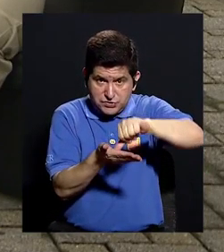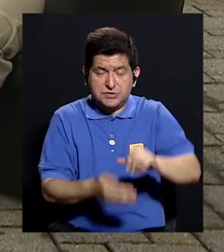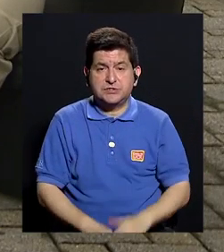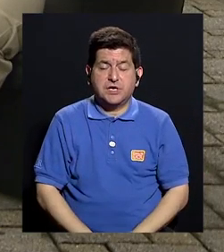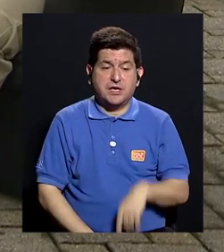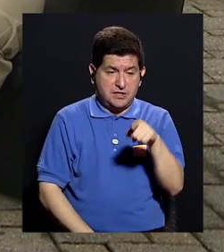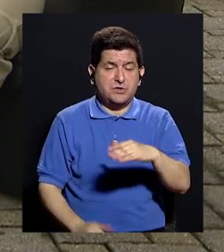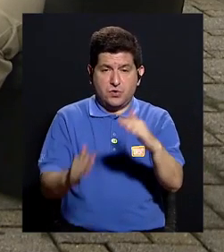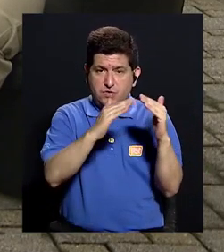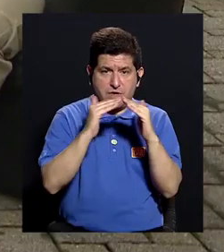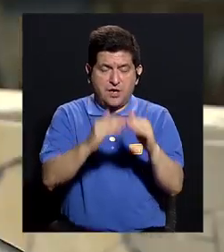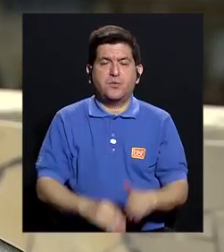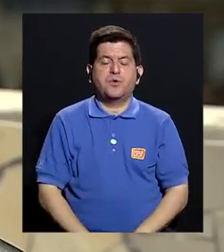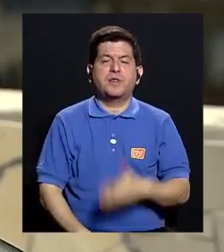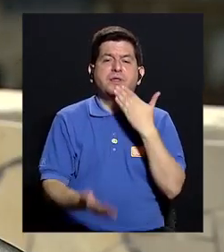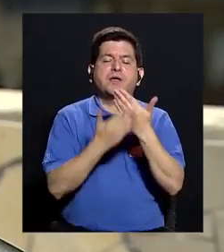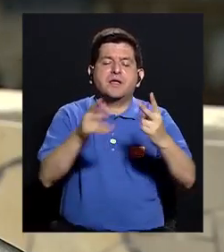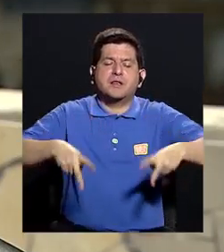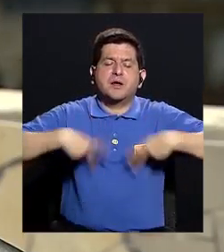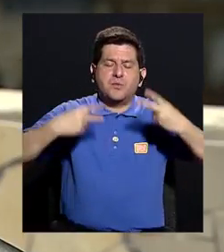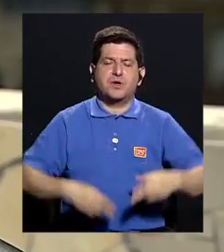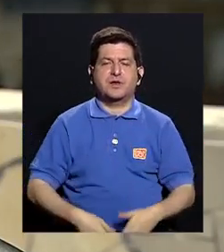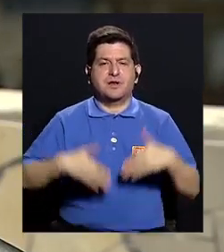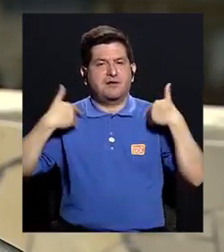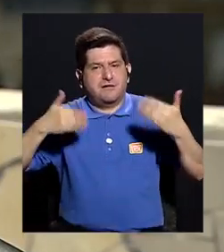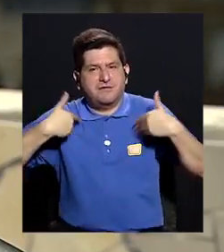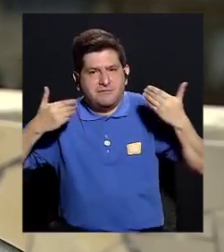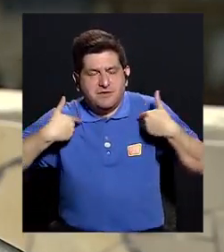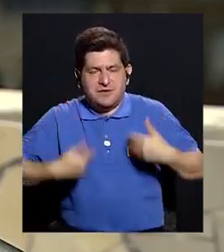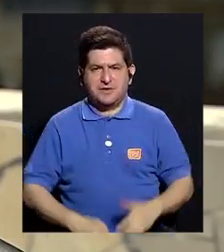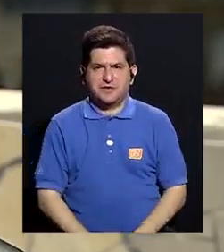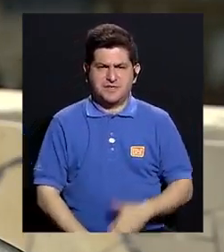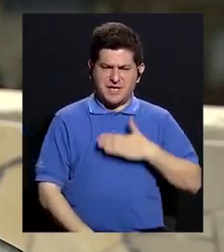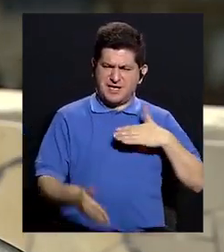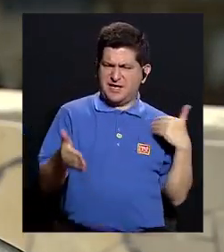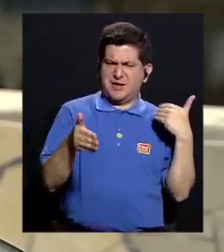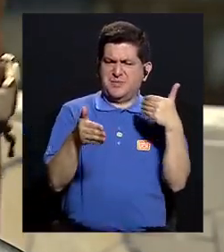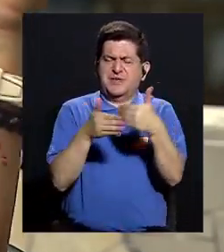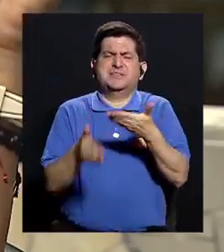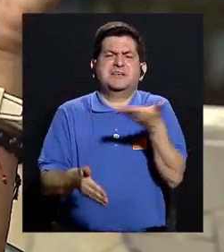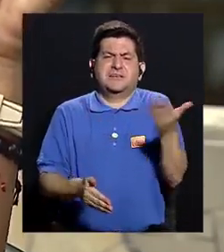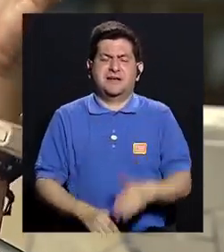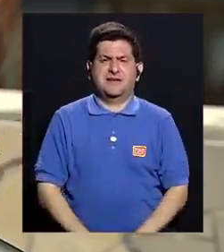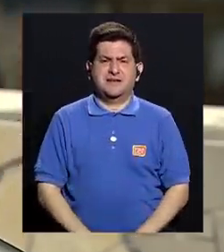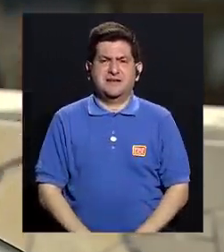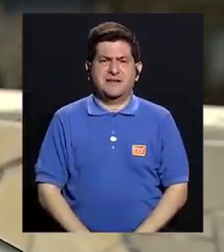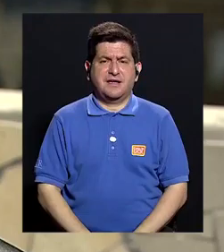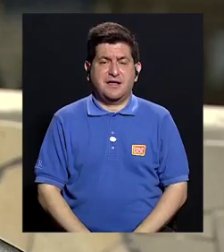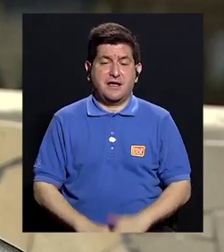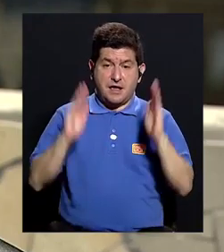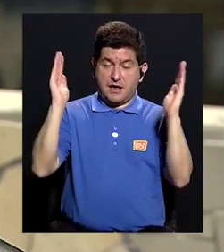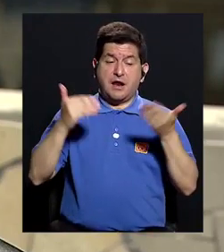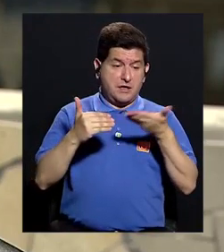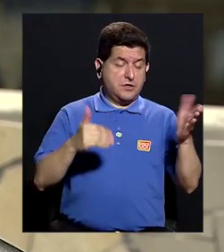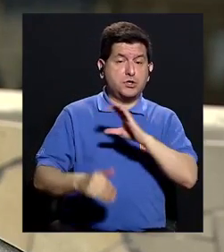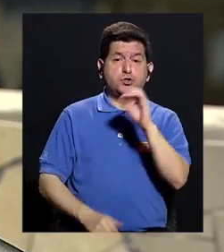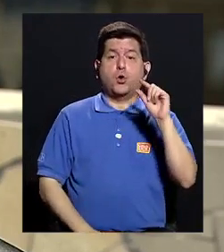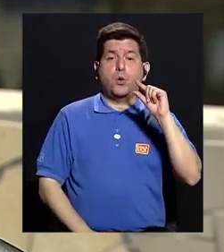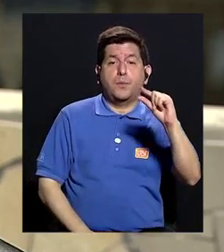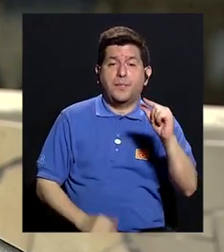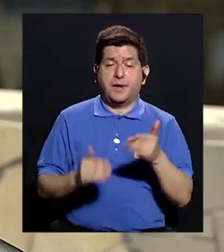es el bien vivir es la felicidad y que lo que me acerca a la felicidad las grandes cosas y las pequeñas cosas